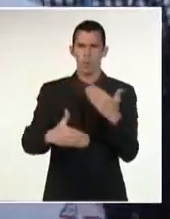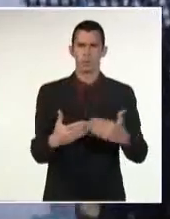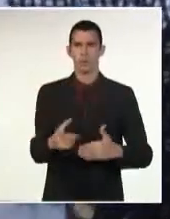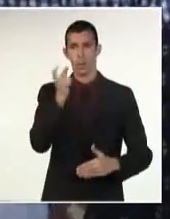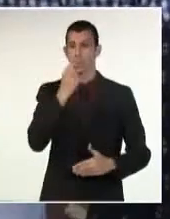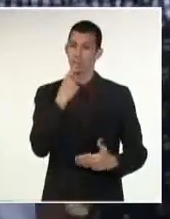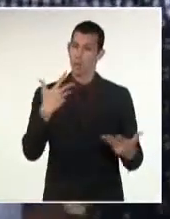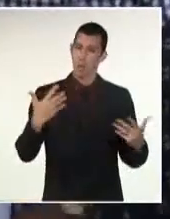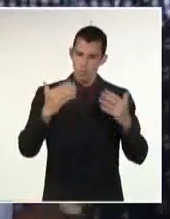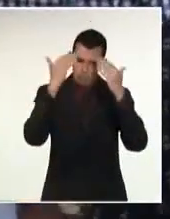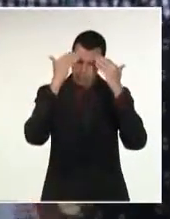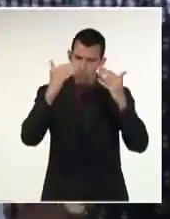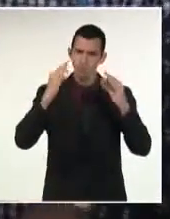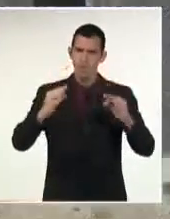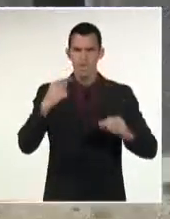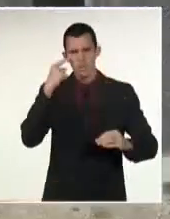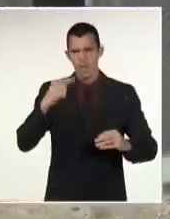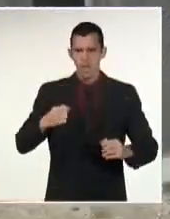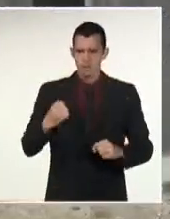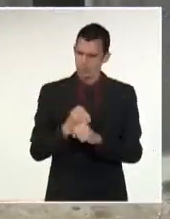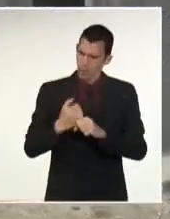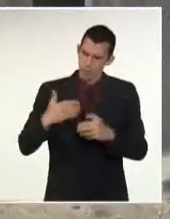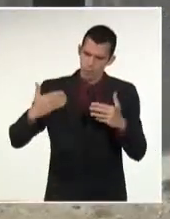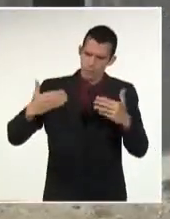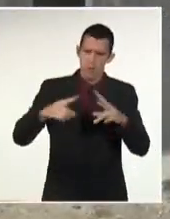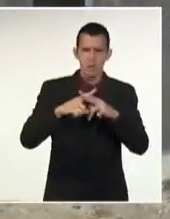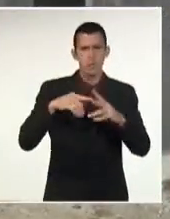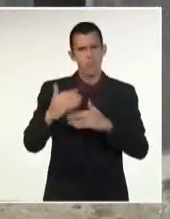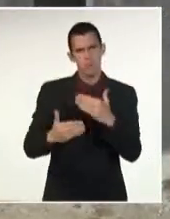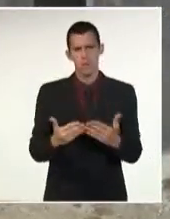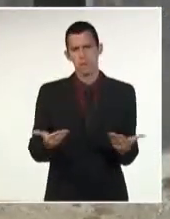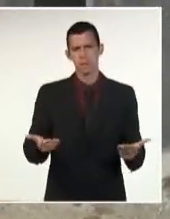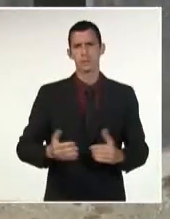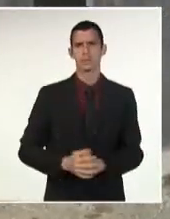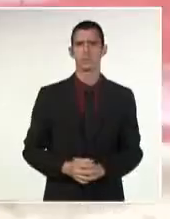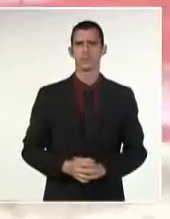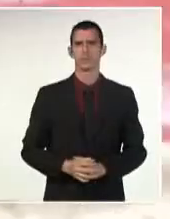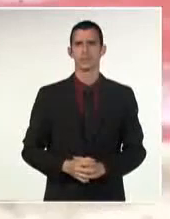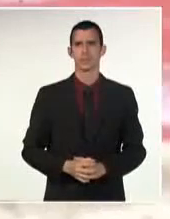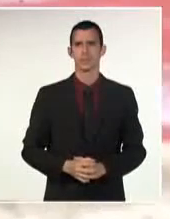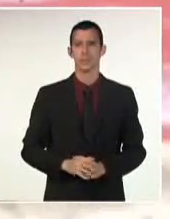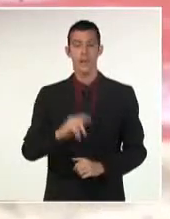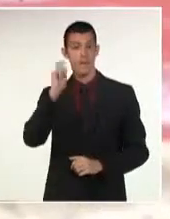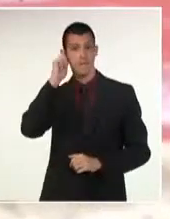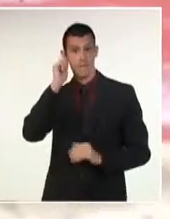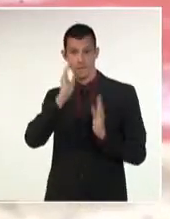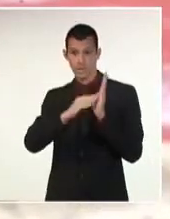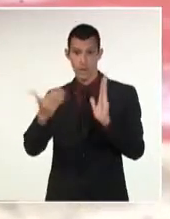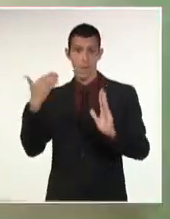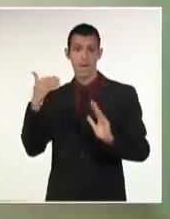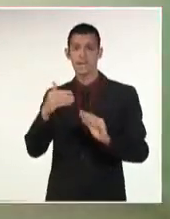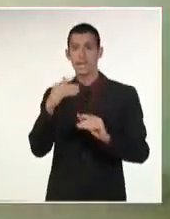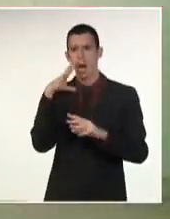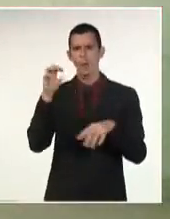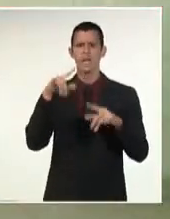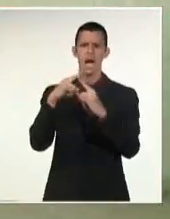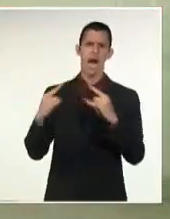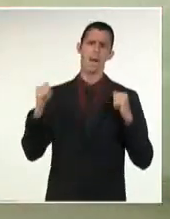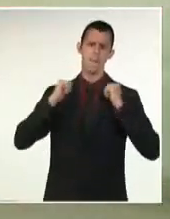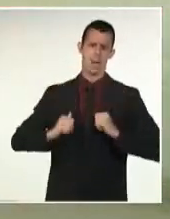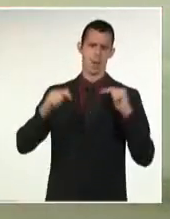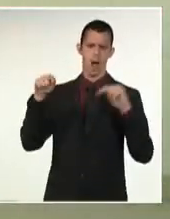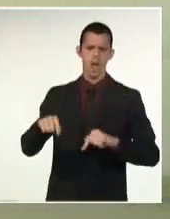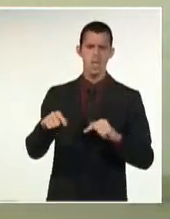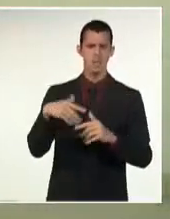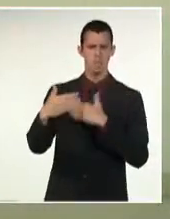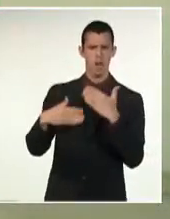agradecidos, porque las cosas van adelante. A las irregularidades detectadas en la construcción de la base de campismo local y las acciones